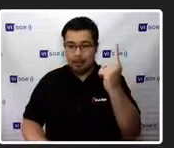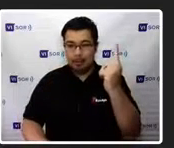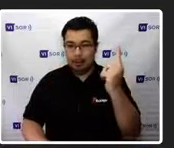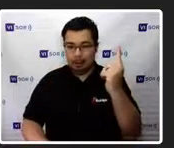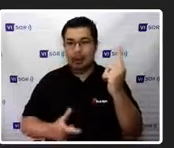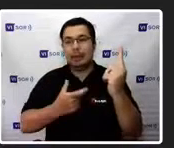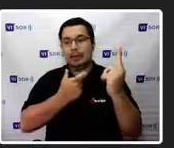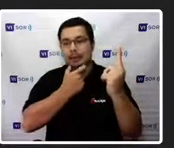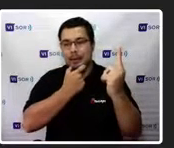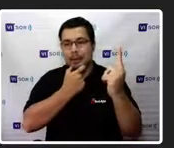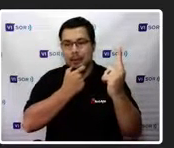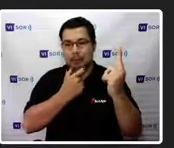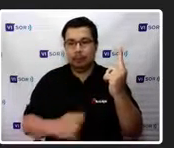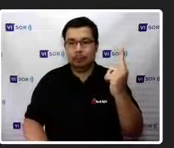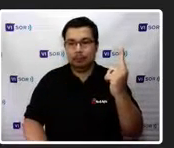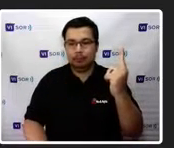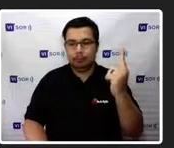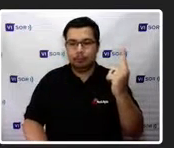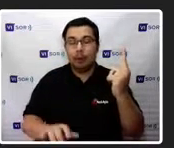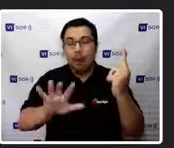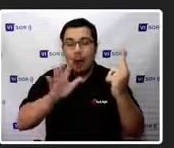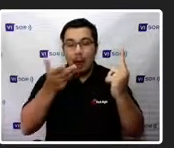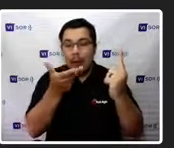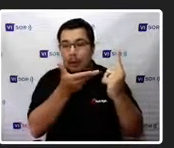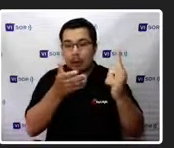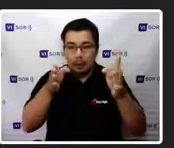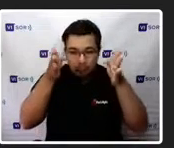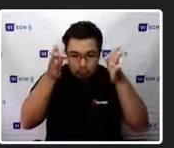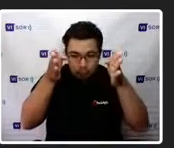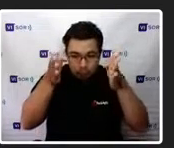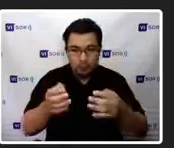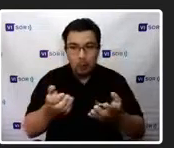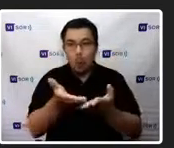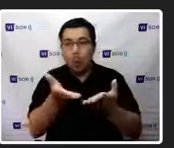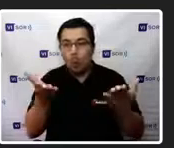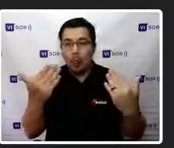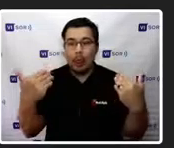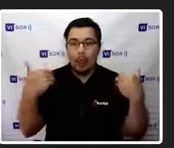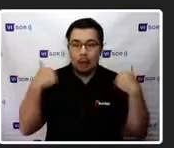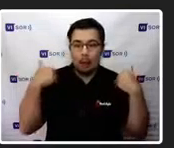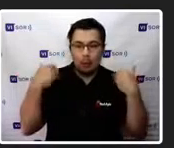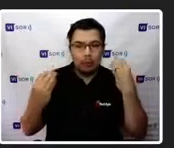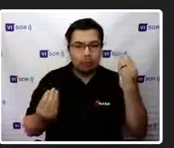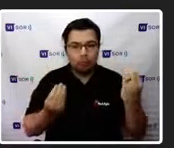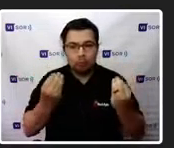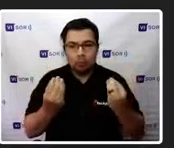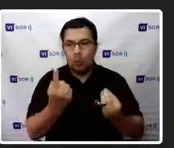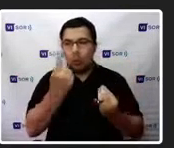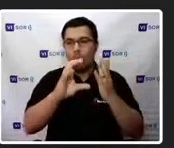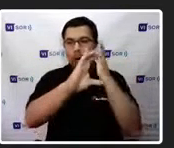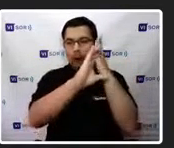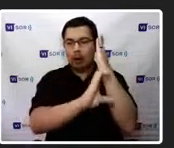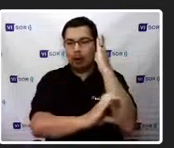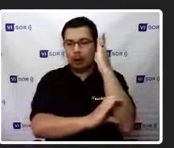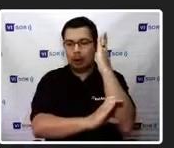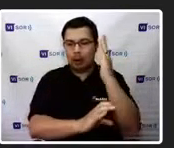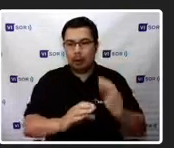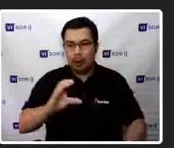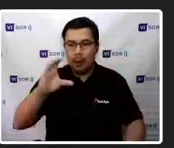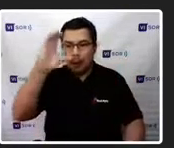que ustedes están estudiando o van a estudiar una carrera de turismo, ¿no es cierto?, que en este caso es